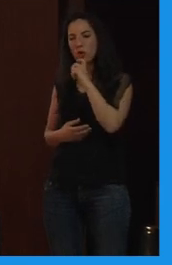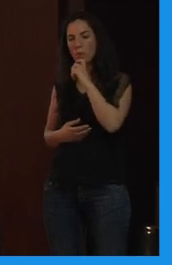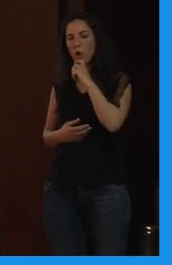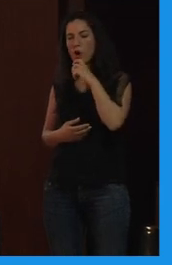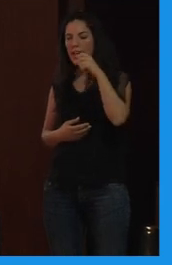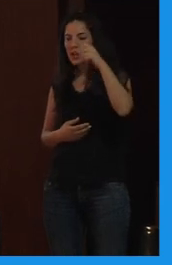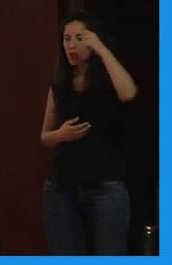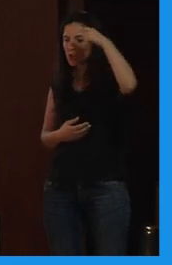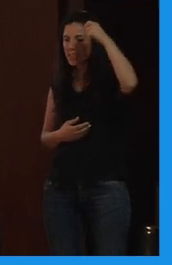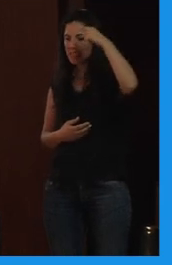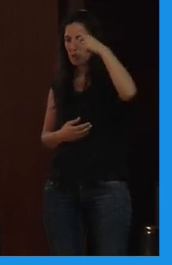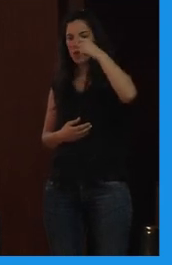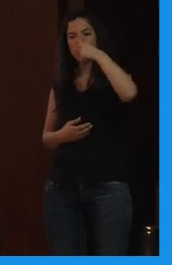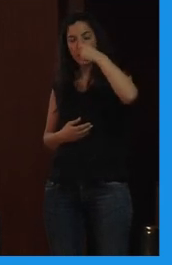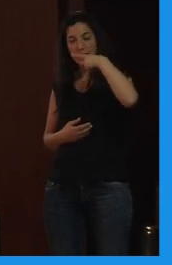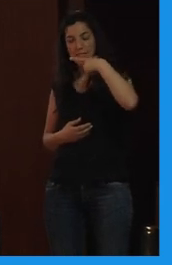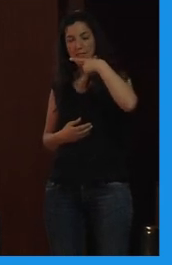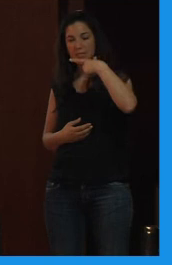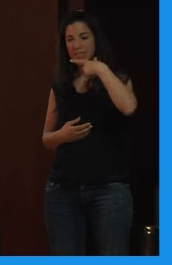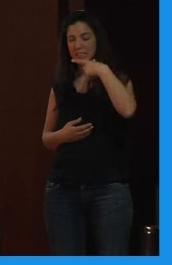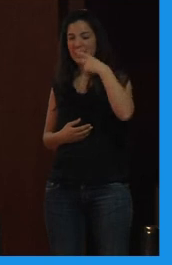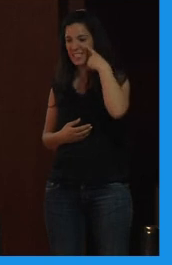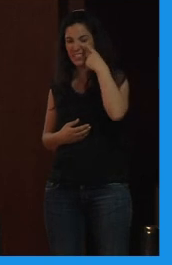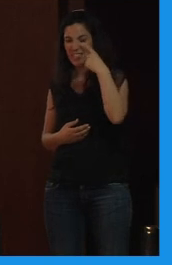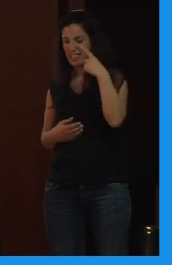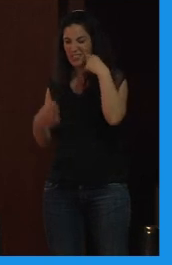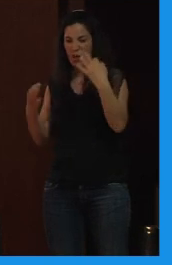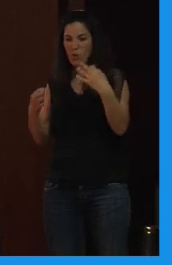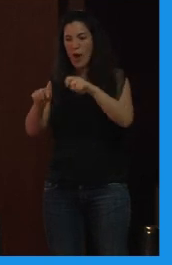llama hidroferol, hay ampollas que seguro que algunas de vosotras también estaréis